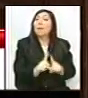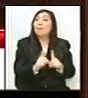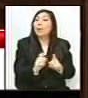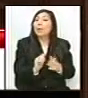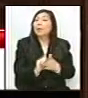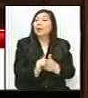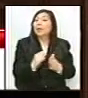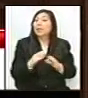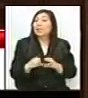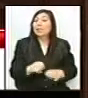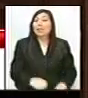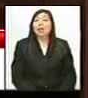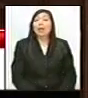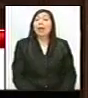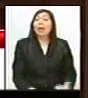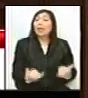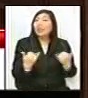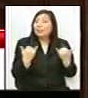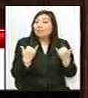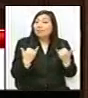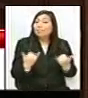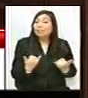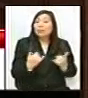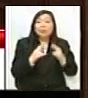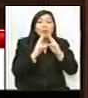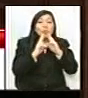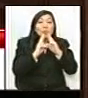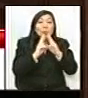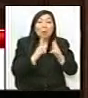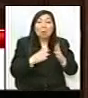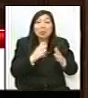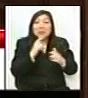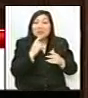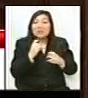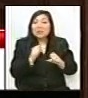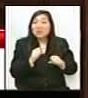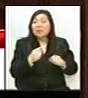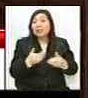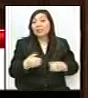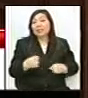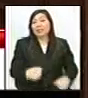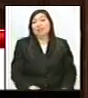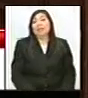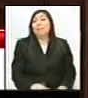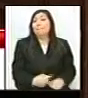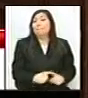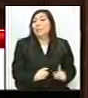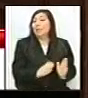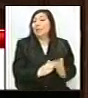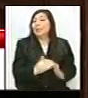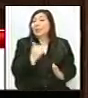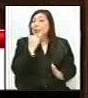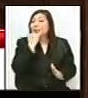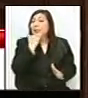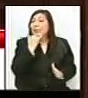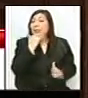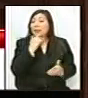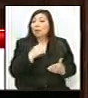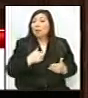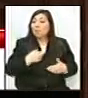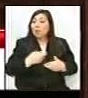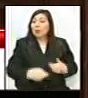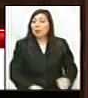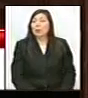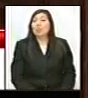que se le formulan. De esta forma, su respuesta podrá ser efectiva y sin el margen de error que las conjeturas